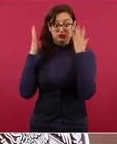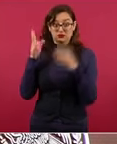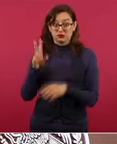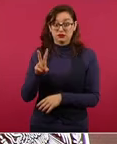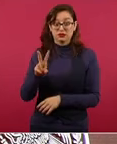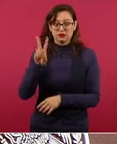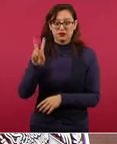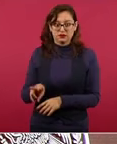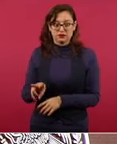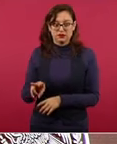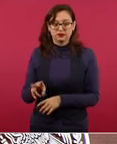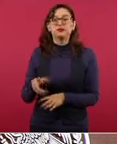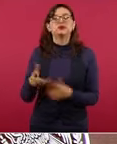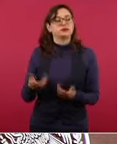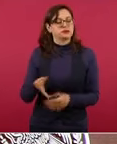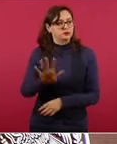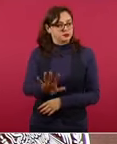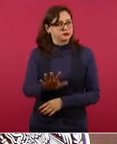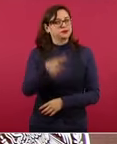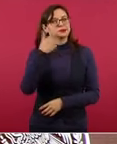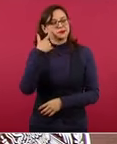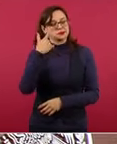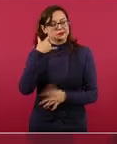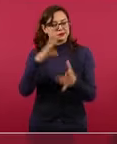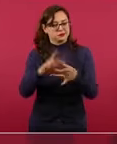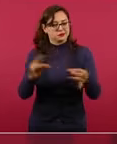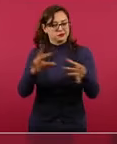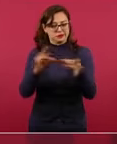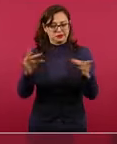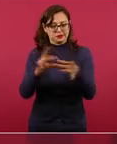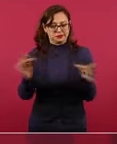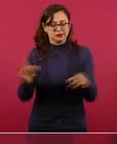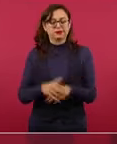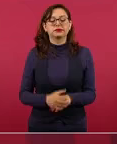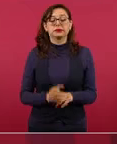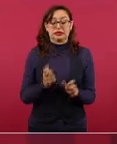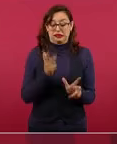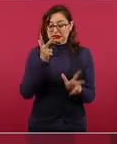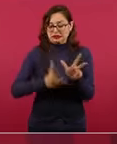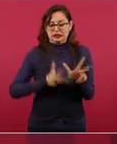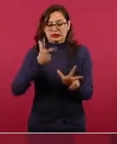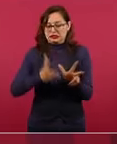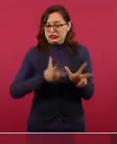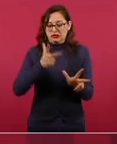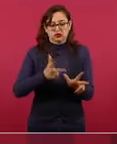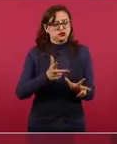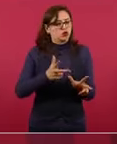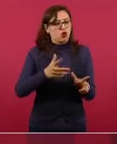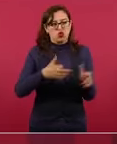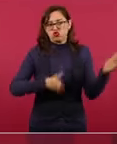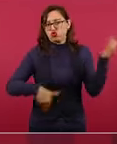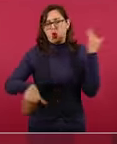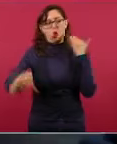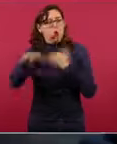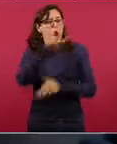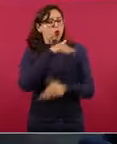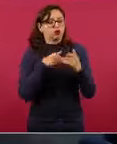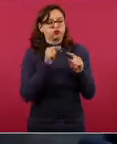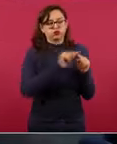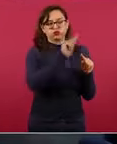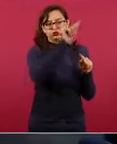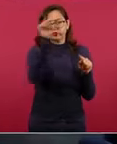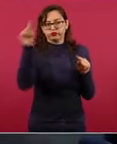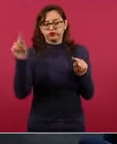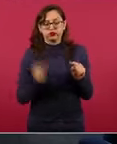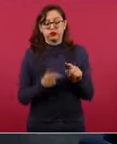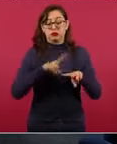todos los trenes necesitan fortaleza en las vías férreas pero este